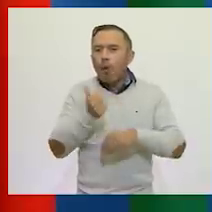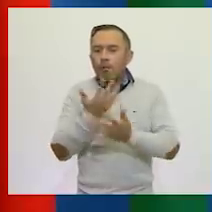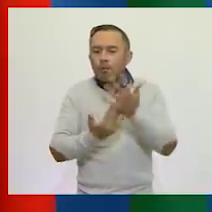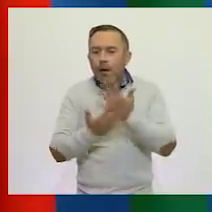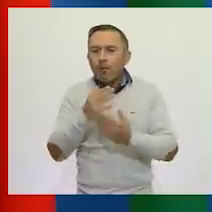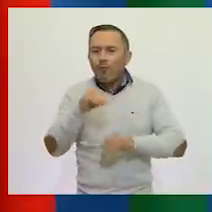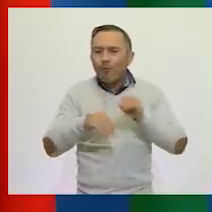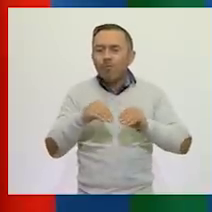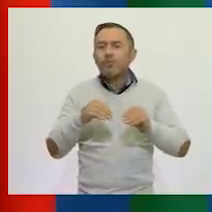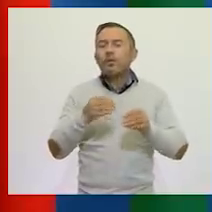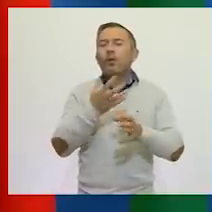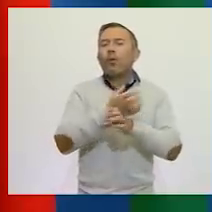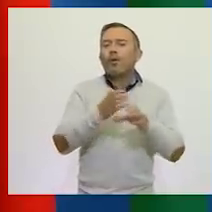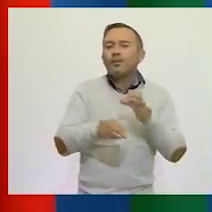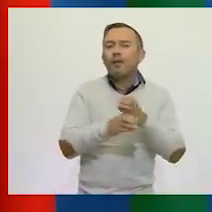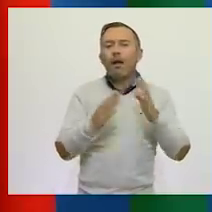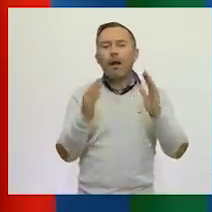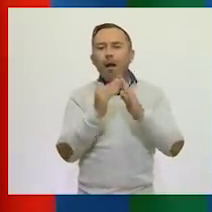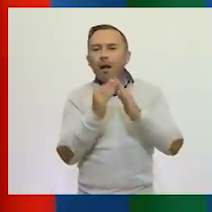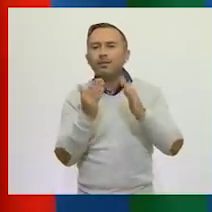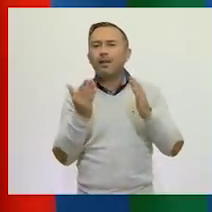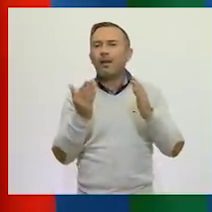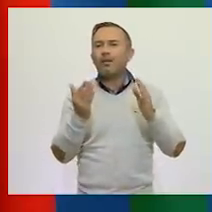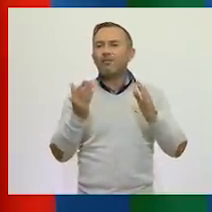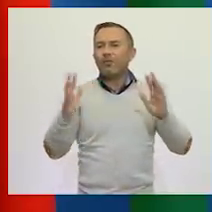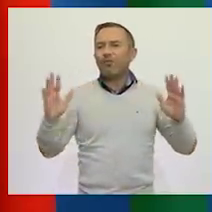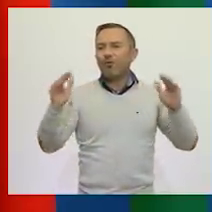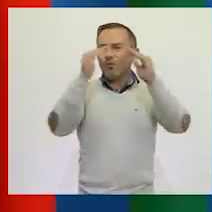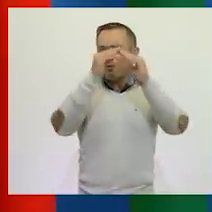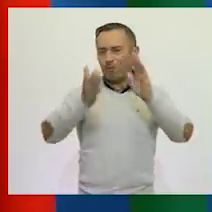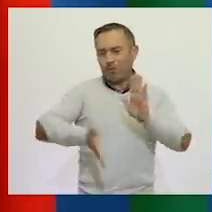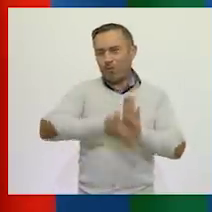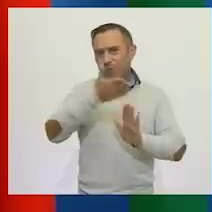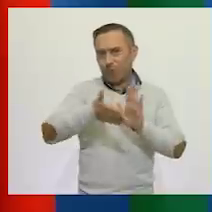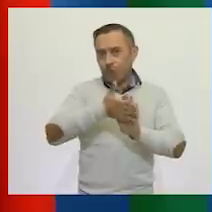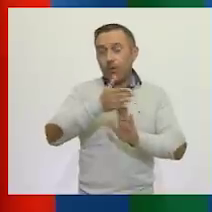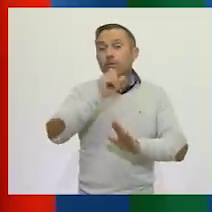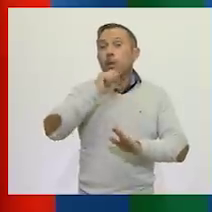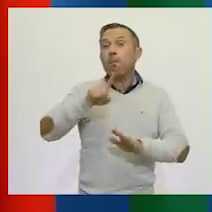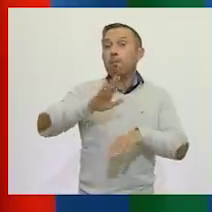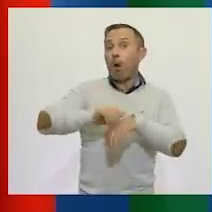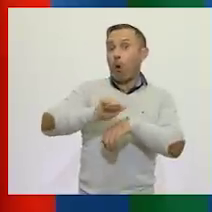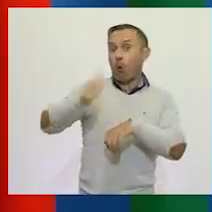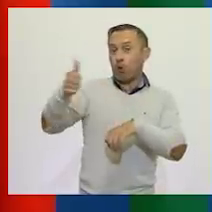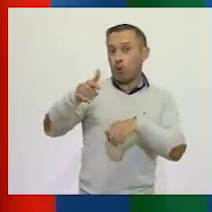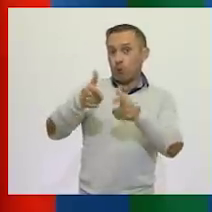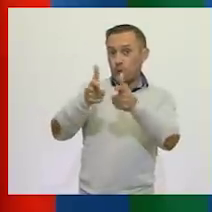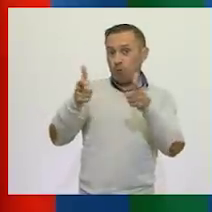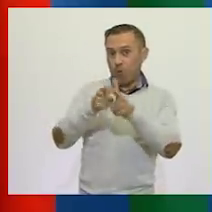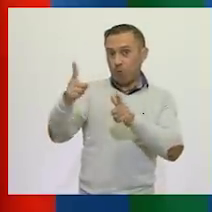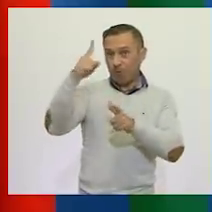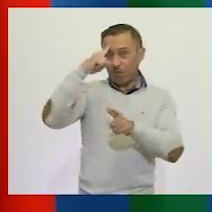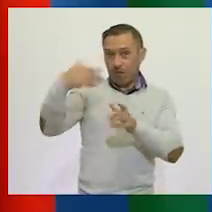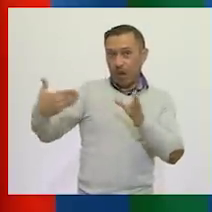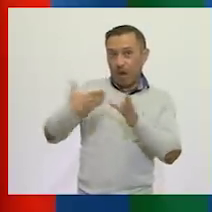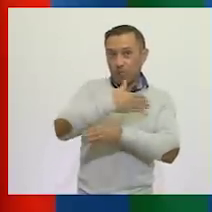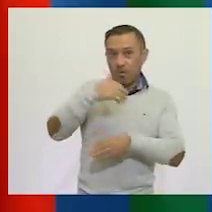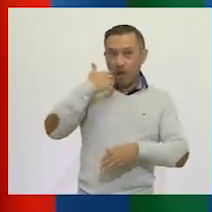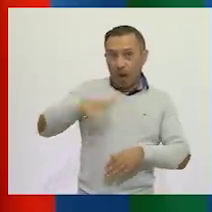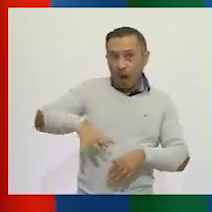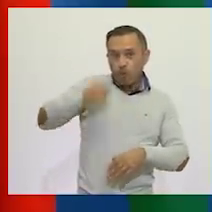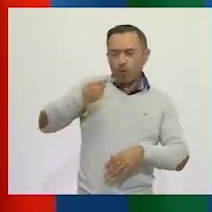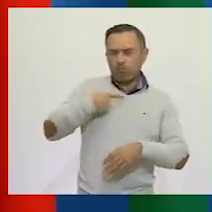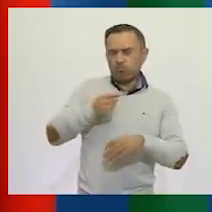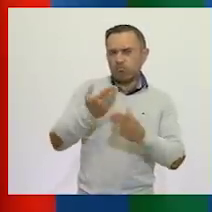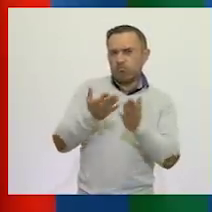utensilios, casas y edificios. También maneras de protegerse de otros grupos humanos que quisieran aprovecharse de ellos. La ciudad